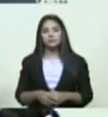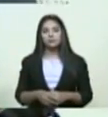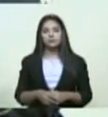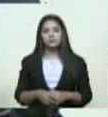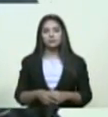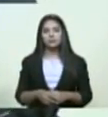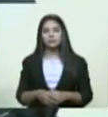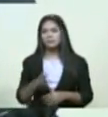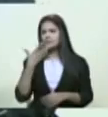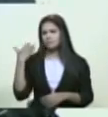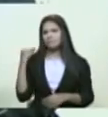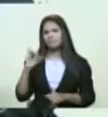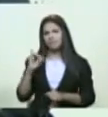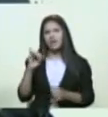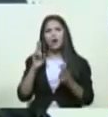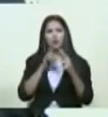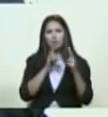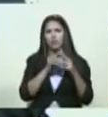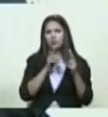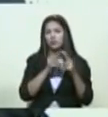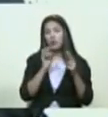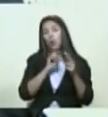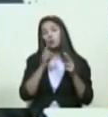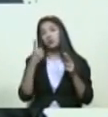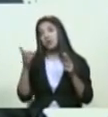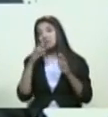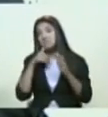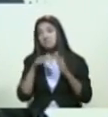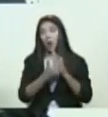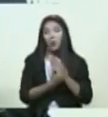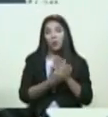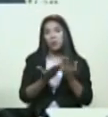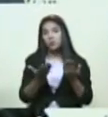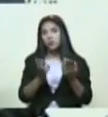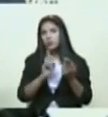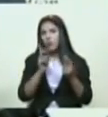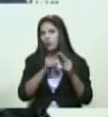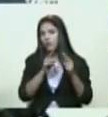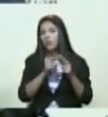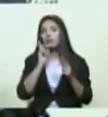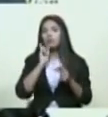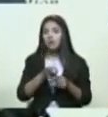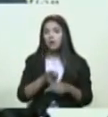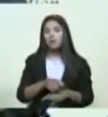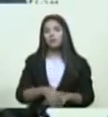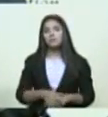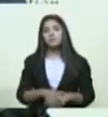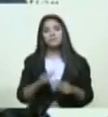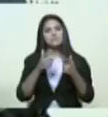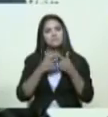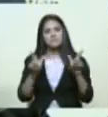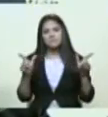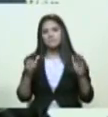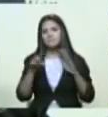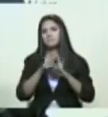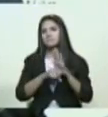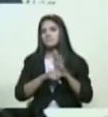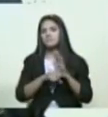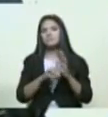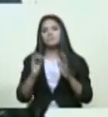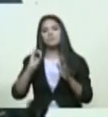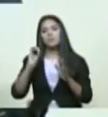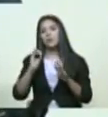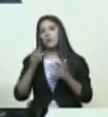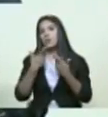de los ya conocidos o no conocidos, en función de que merezcan libertades condicionales,